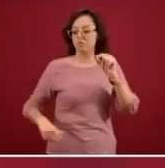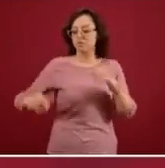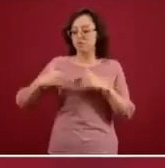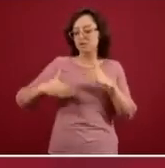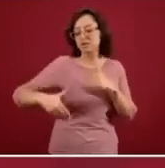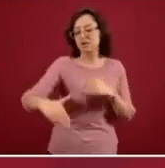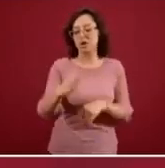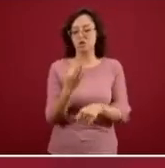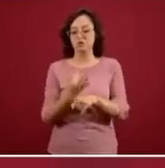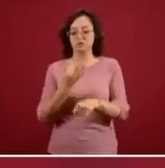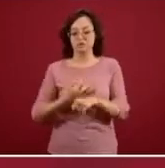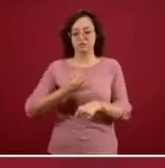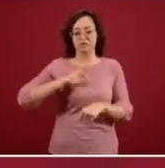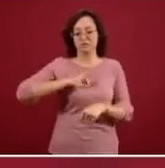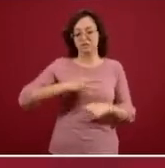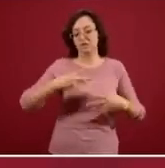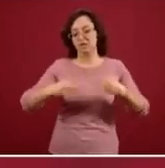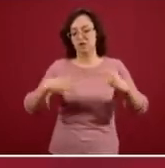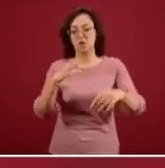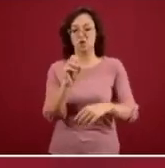la epidemia de COVID.